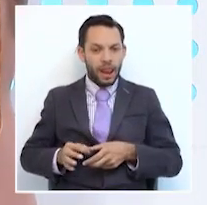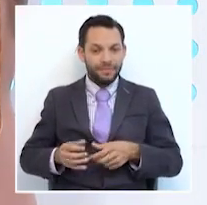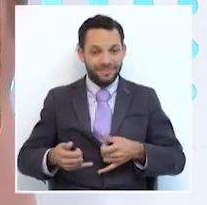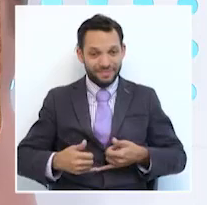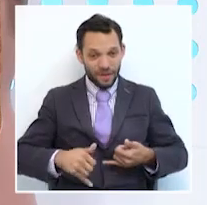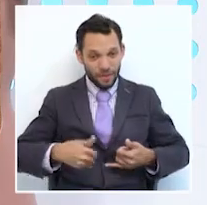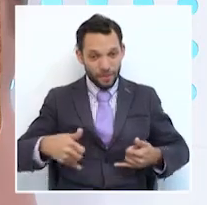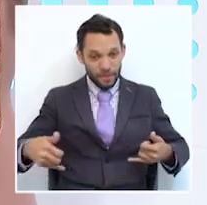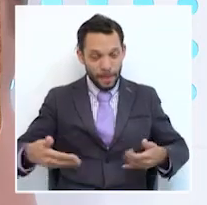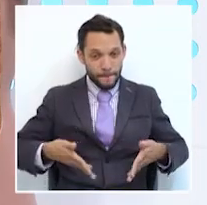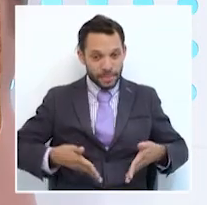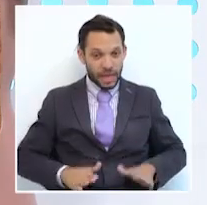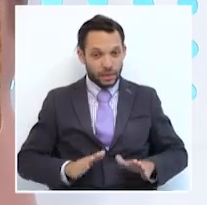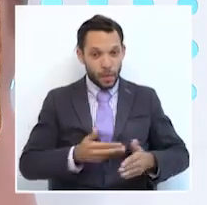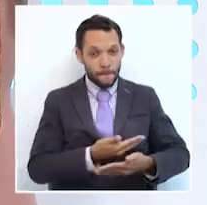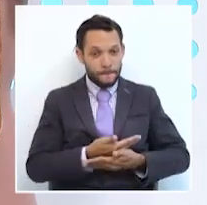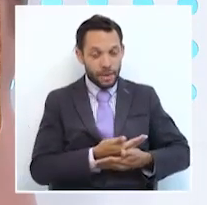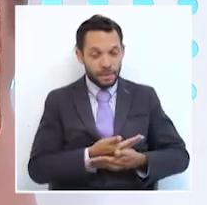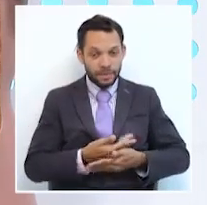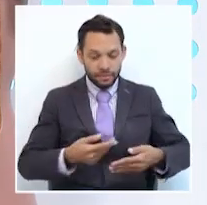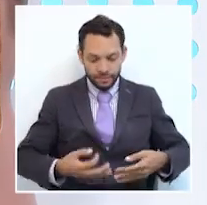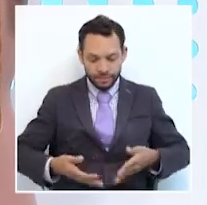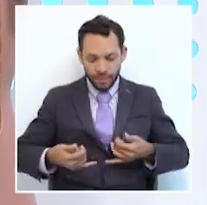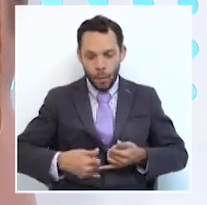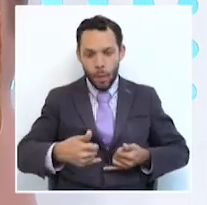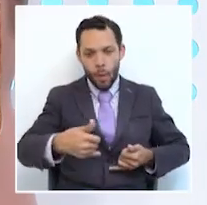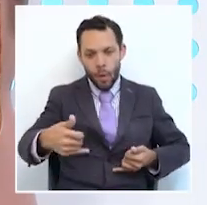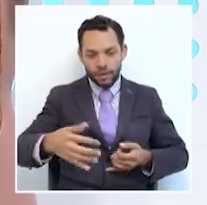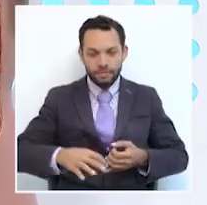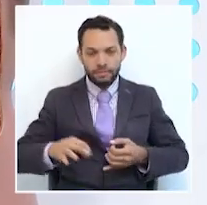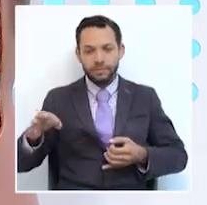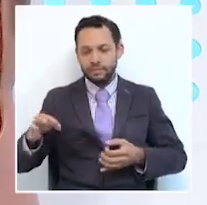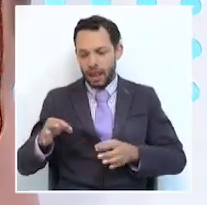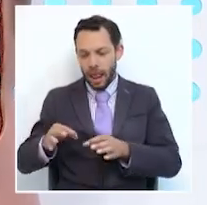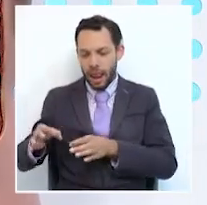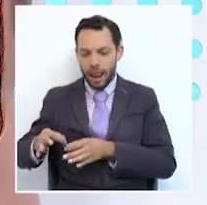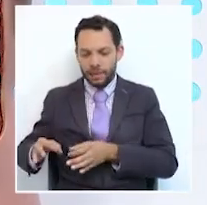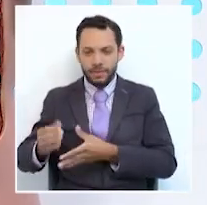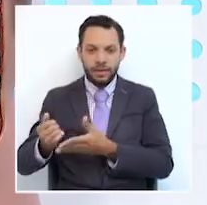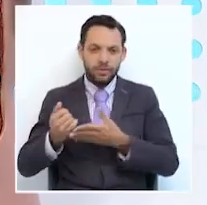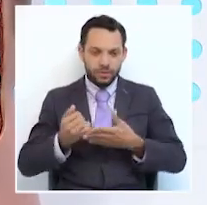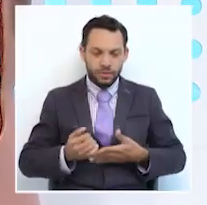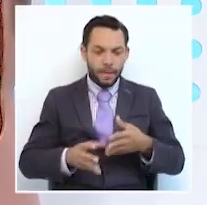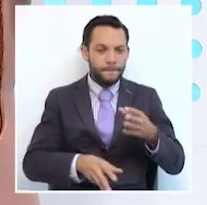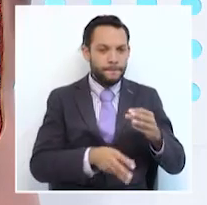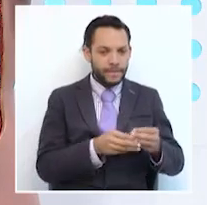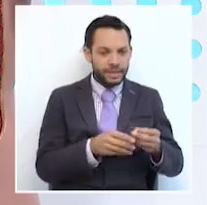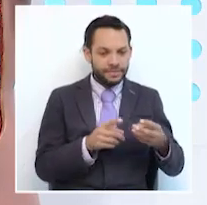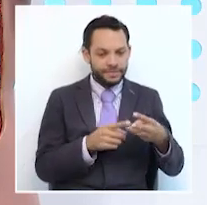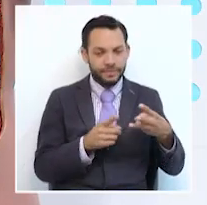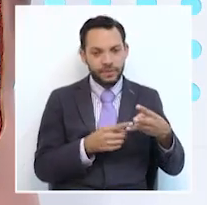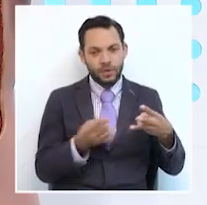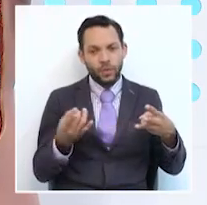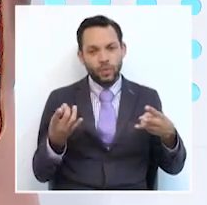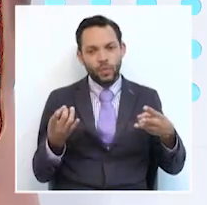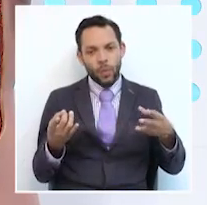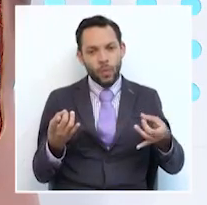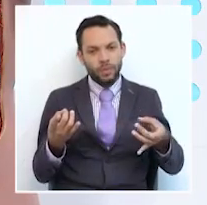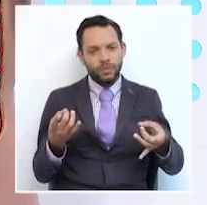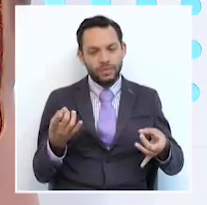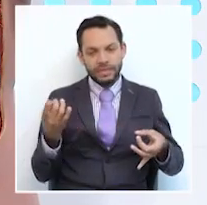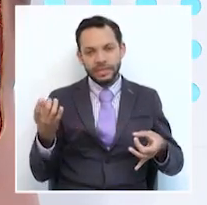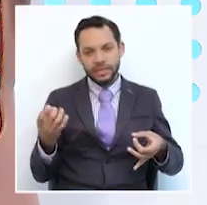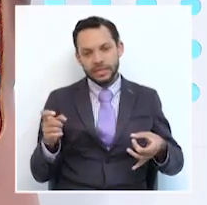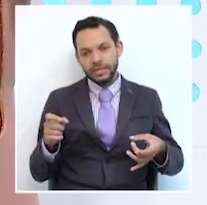eso ayuda a mejorar toda esa parte inmunológica y en el campo del dolor es muy importante la hidroterapia